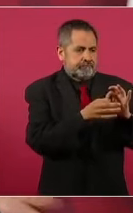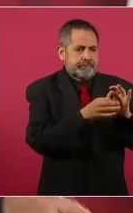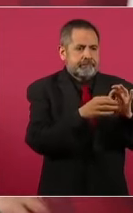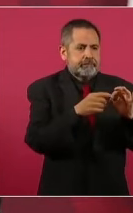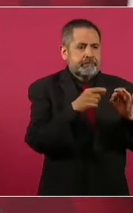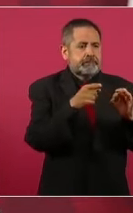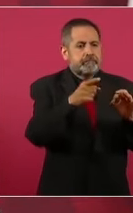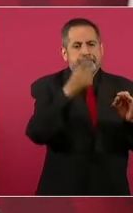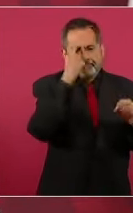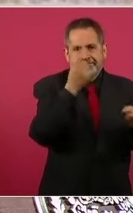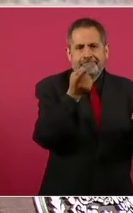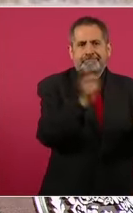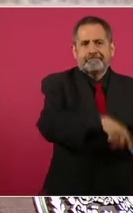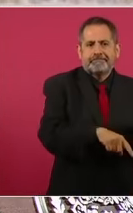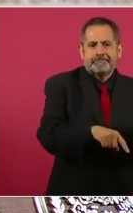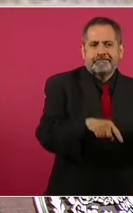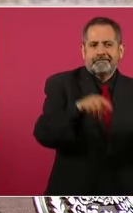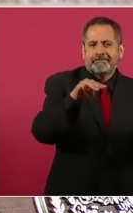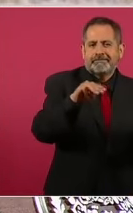declinando MIT.